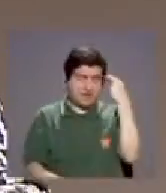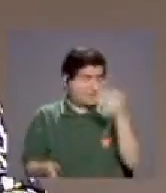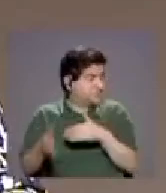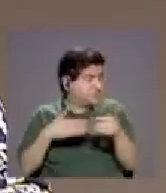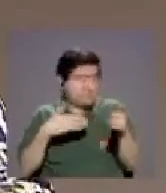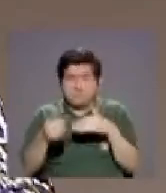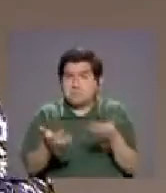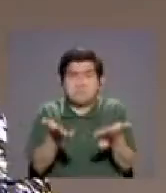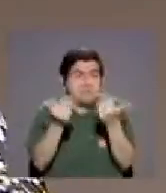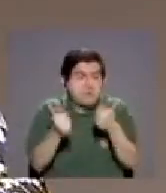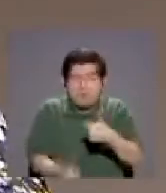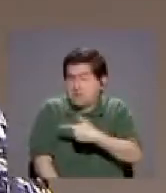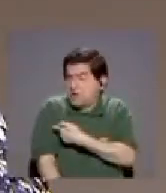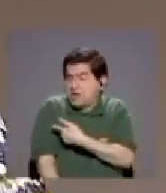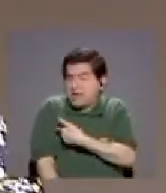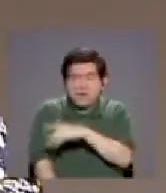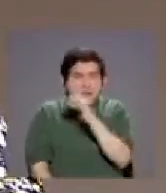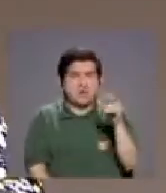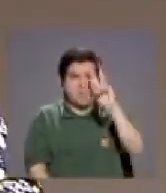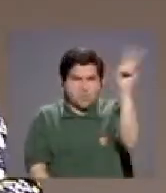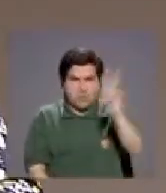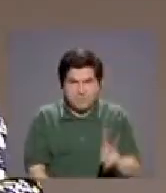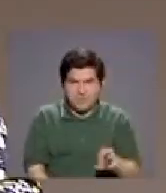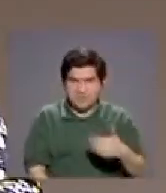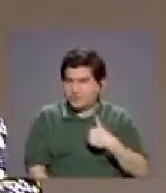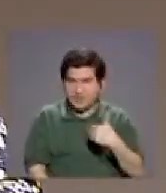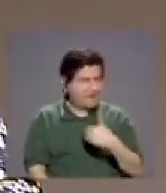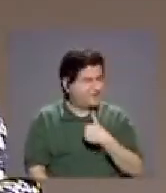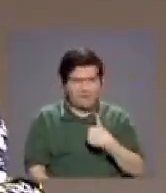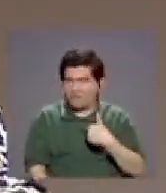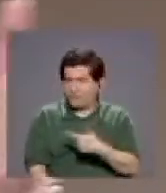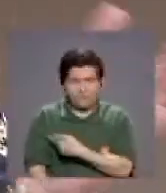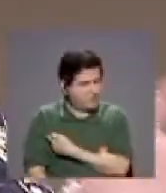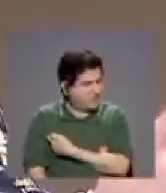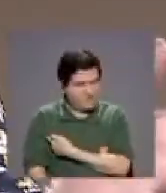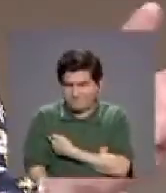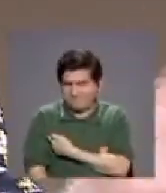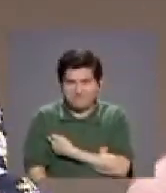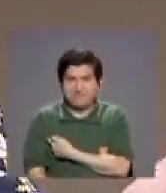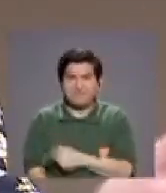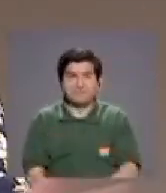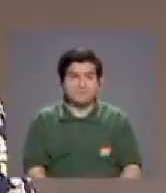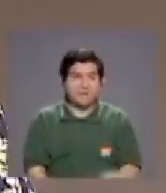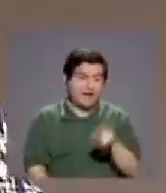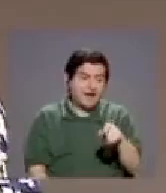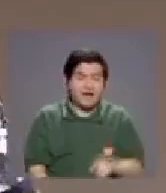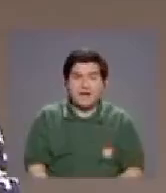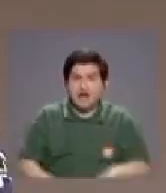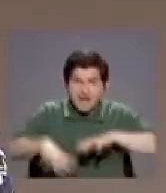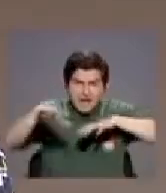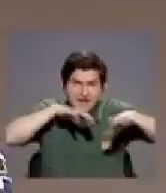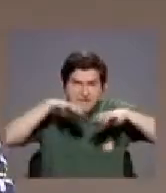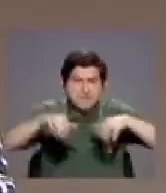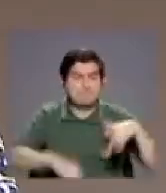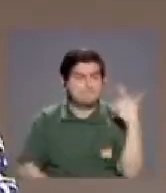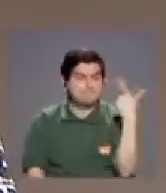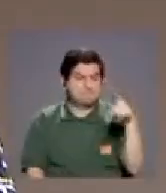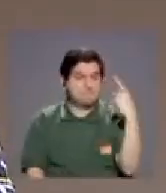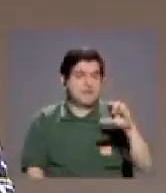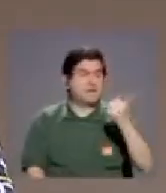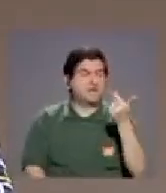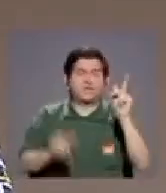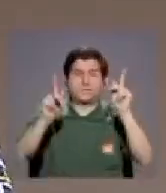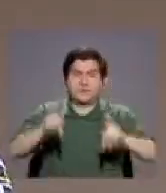porque no quisieron vacunarse, o en el caso de Venezuela, porque no las tienen las vacunas, se desplazan y representan un riesgo para los